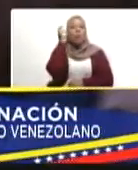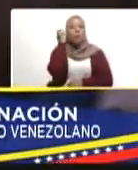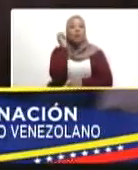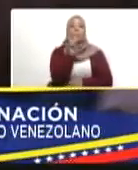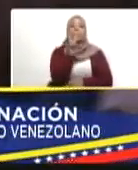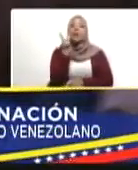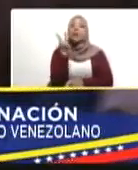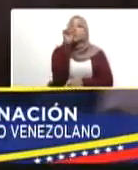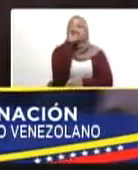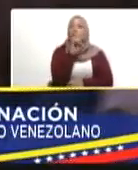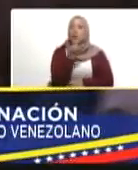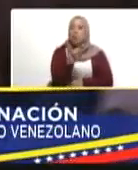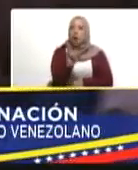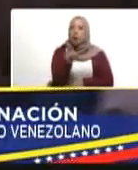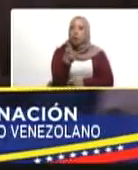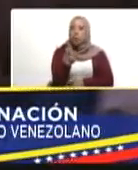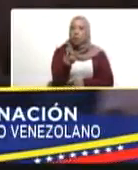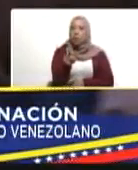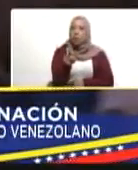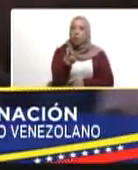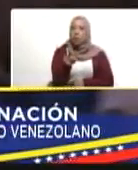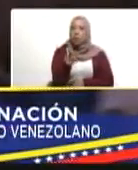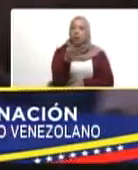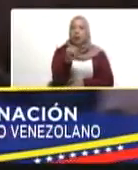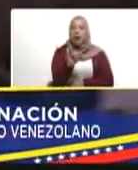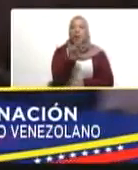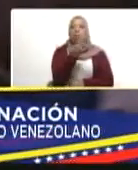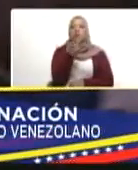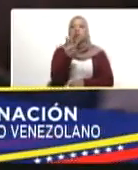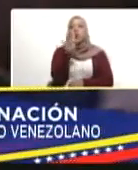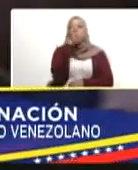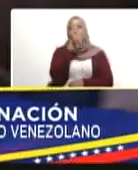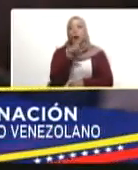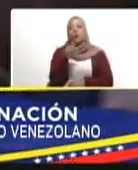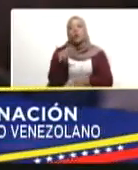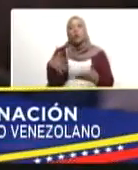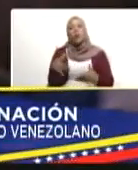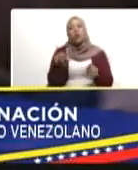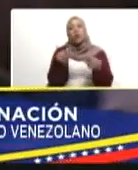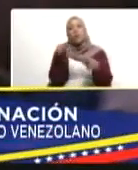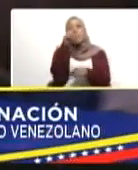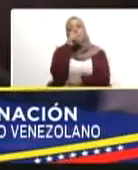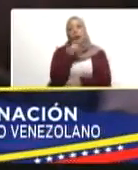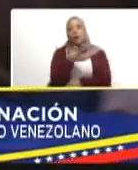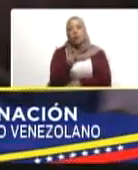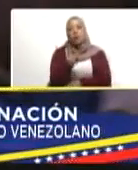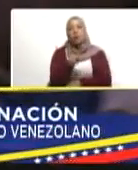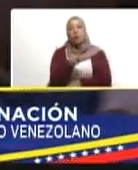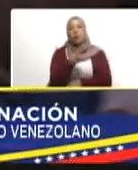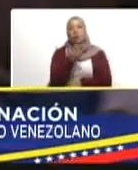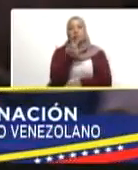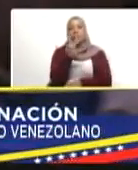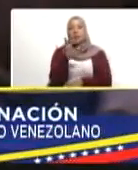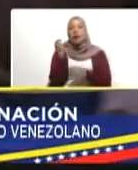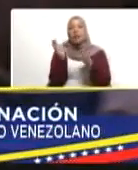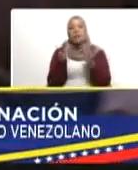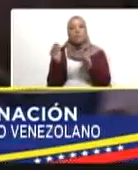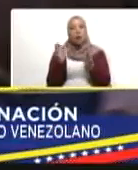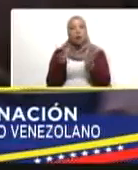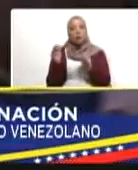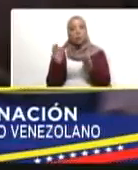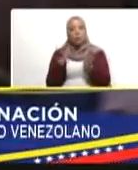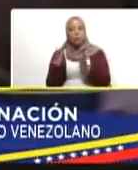22 años ya tienes 24 cuándo cumples los 25 el 3 de marzo